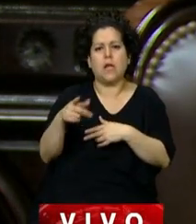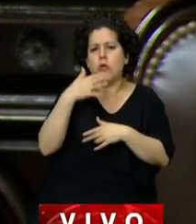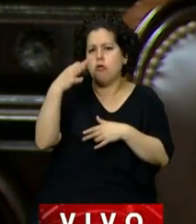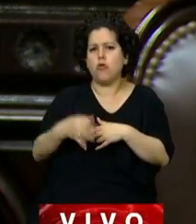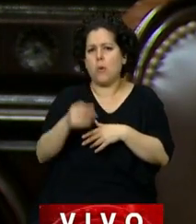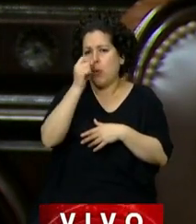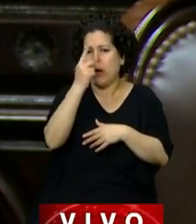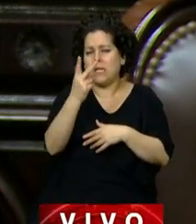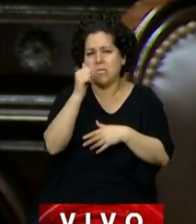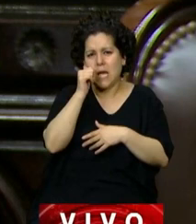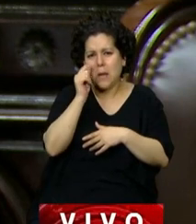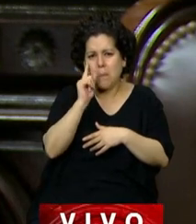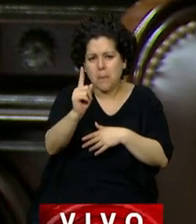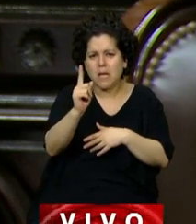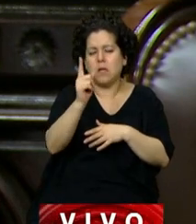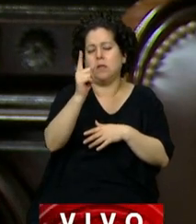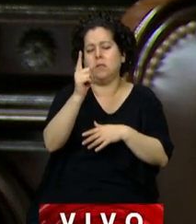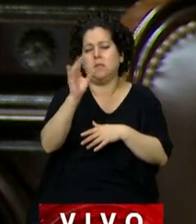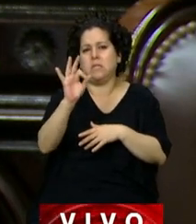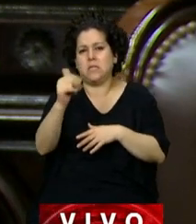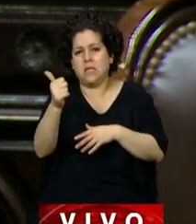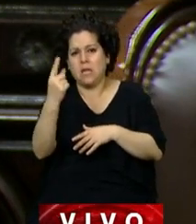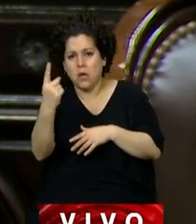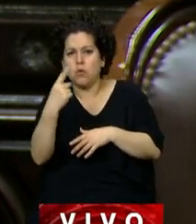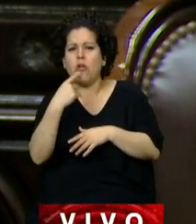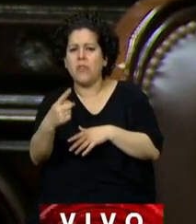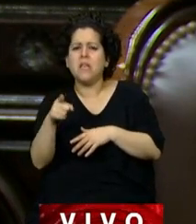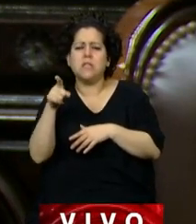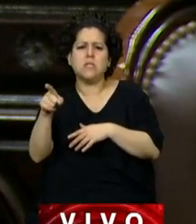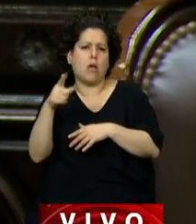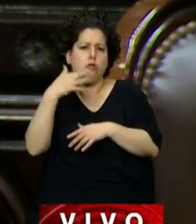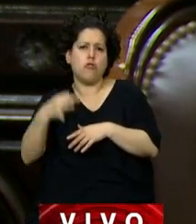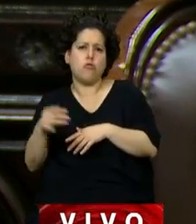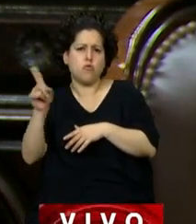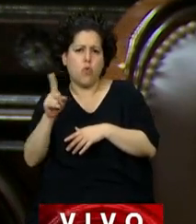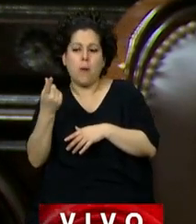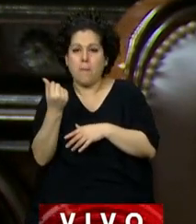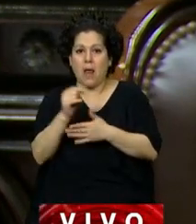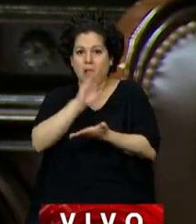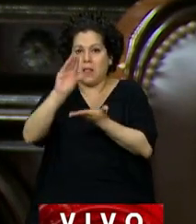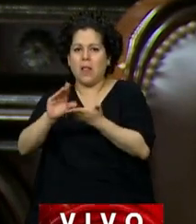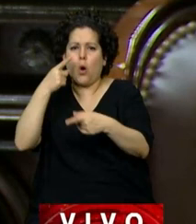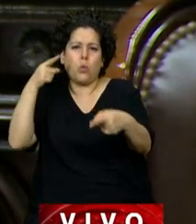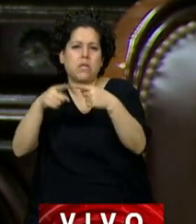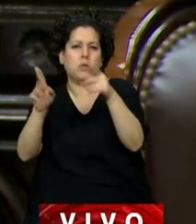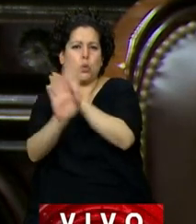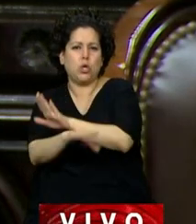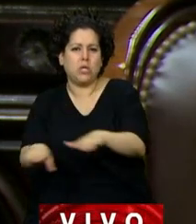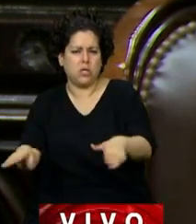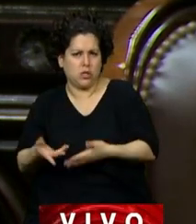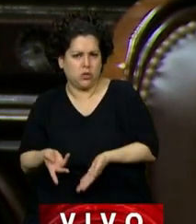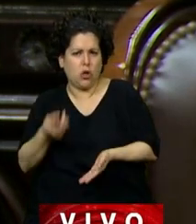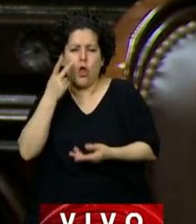la Ley 26.061, que establece la intangibilidad de las partidas destinadas a la niñez. Desconoce